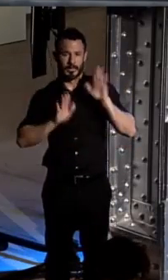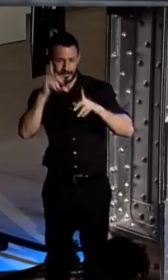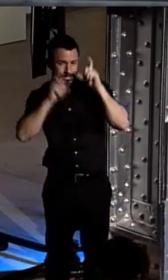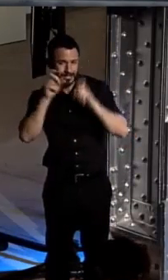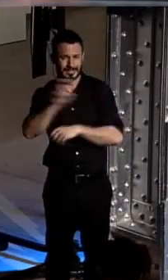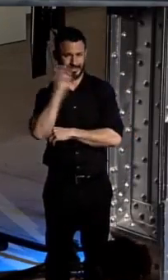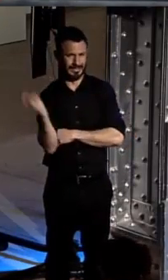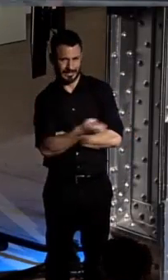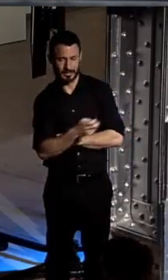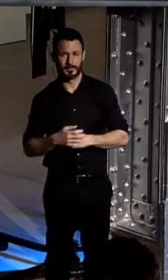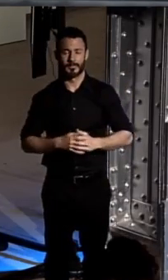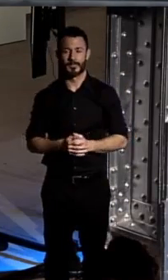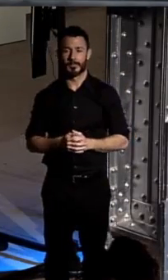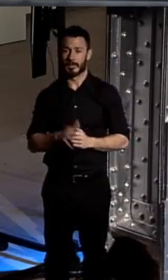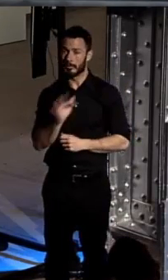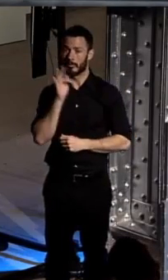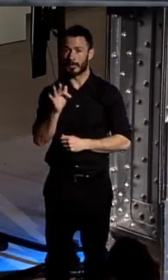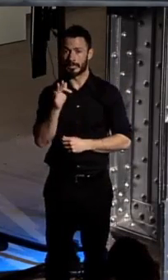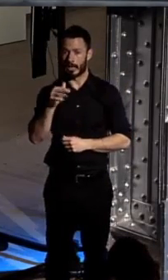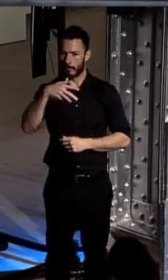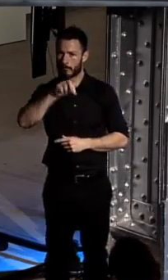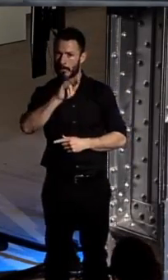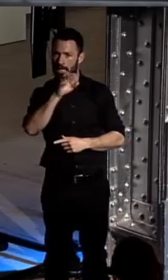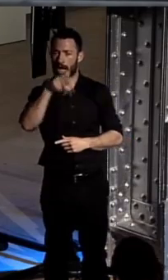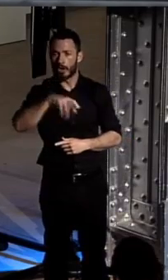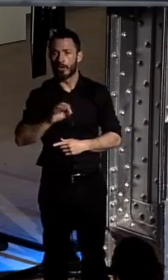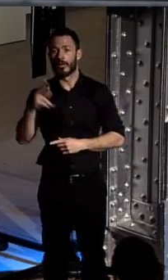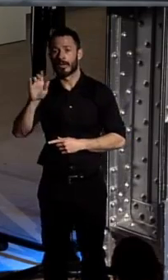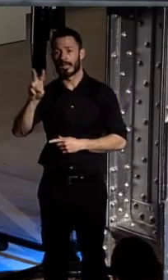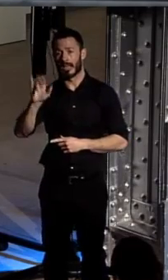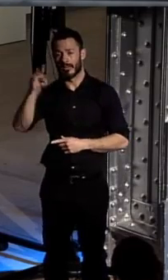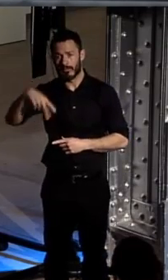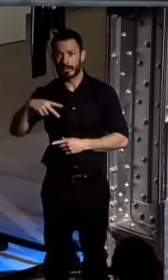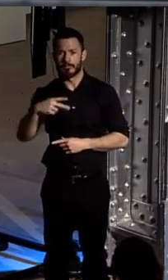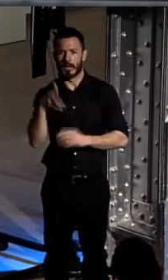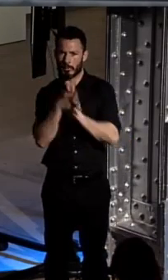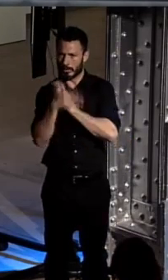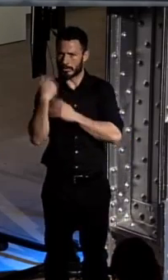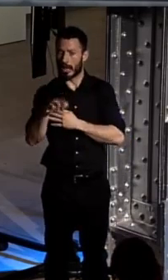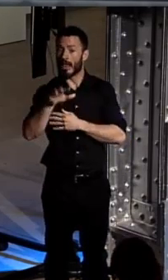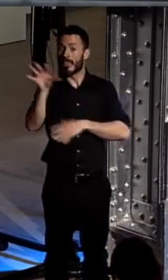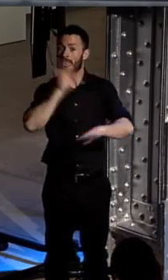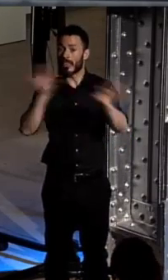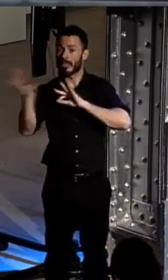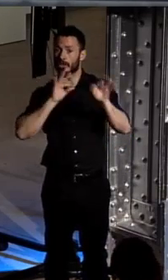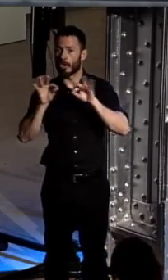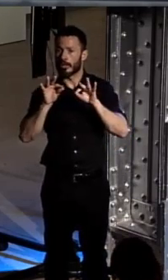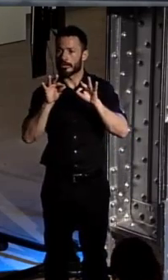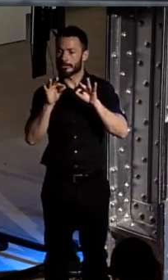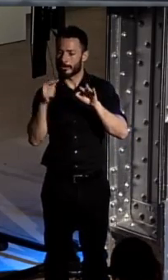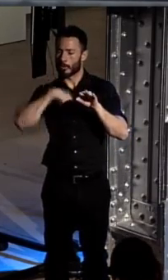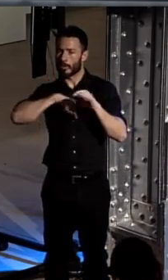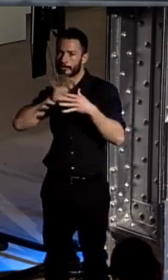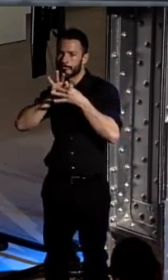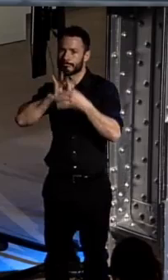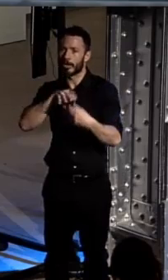etcétera. Además, como ha explicado tanto Mariano como Kevin, muchas de las decisiones que tomamos están influidas por nuestras